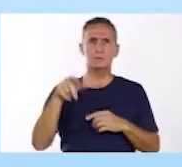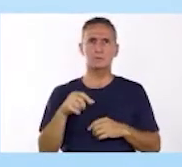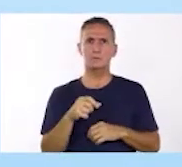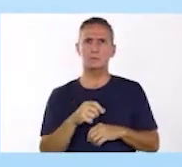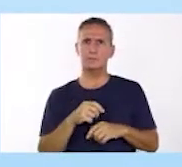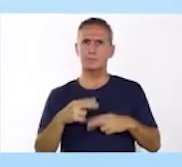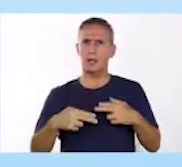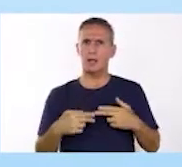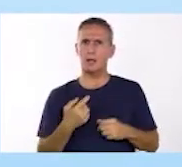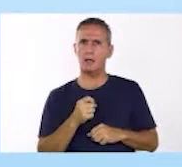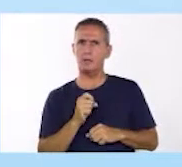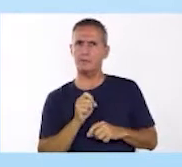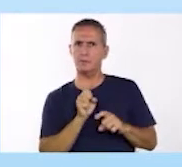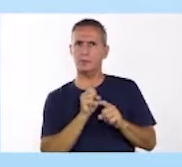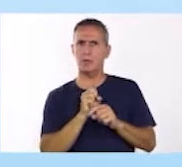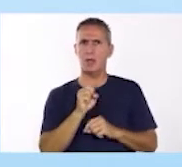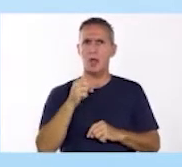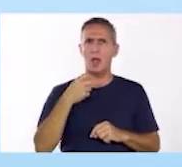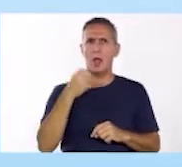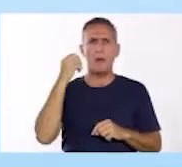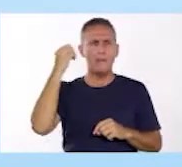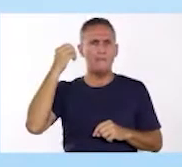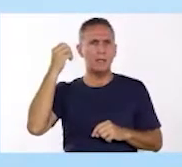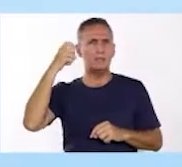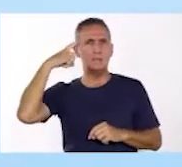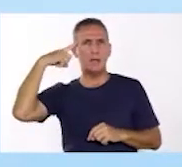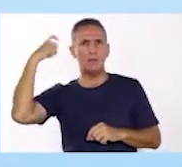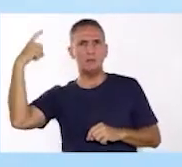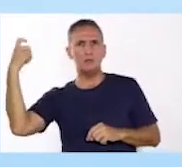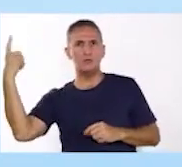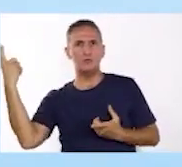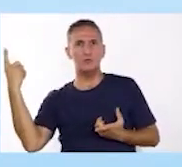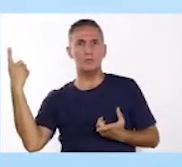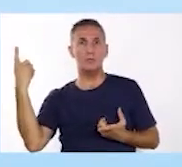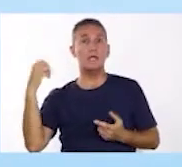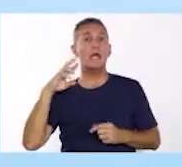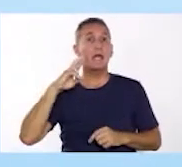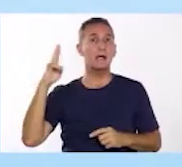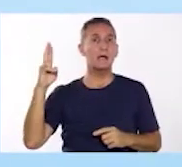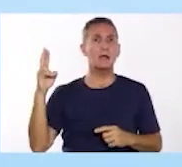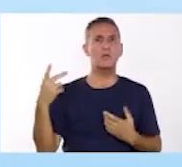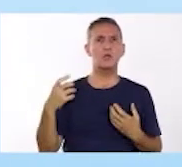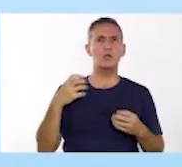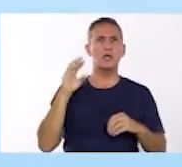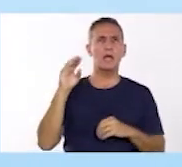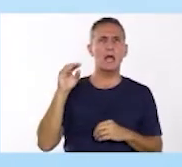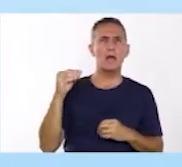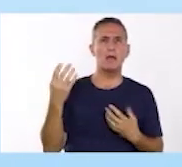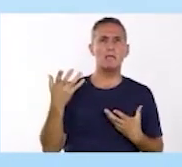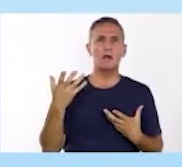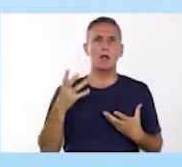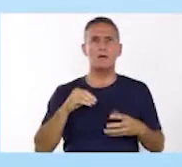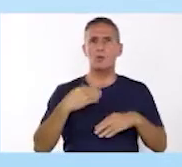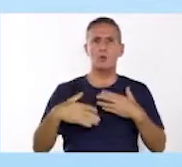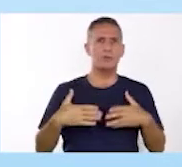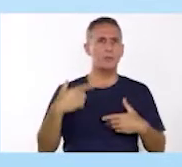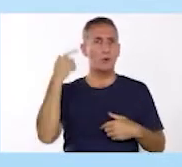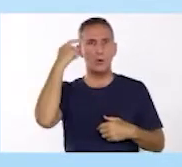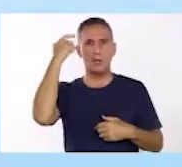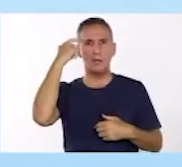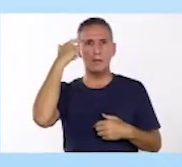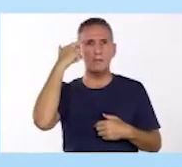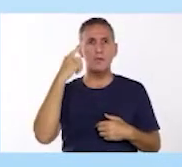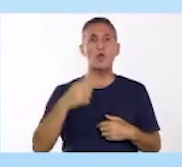principio, crea seguir soñando. Recuerden que hablamos del absurdo en cuanto a las características, pero su propio cuerpo